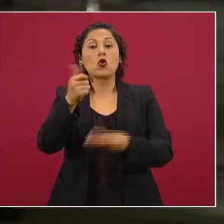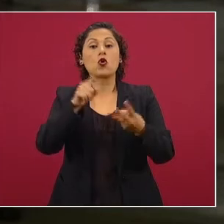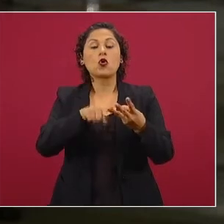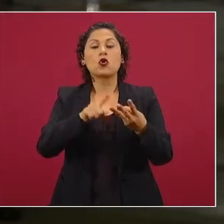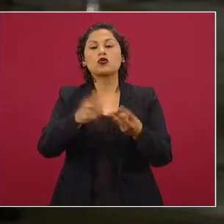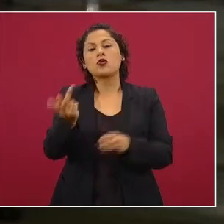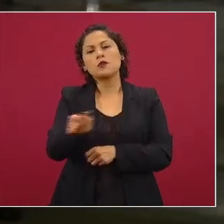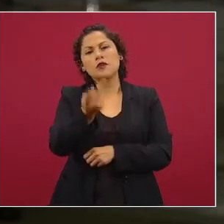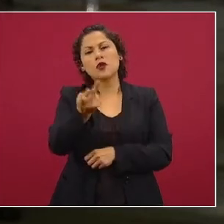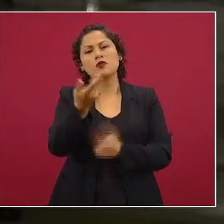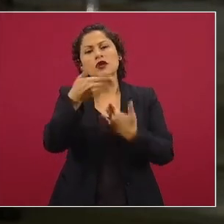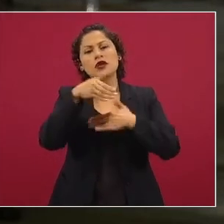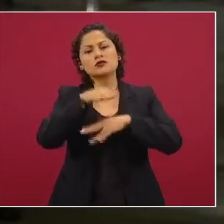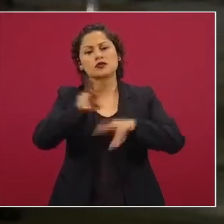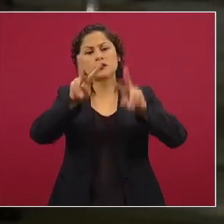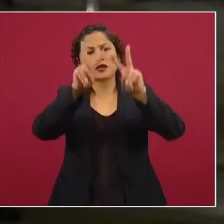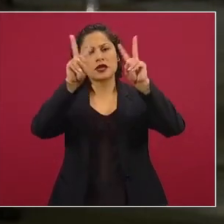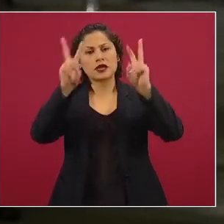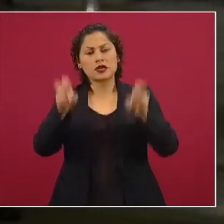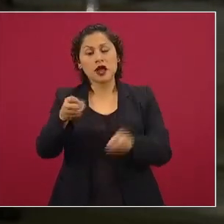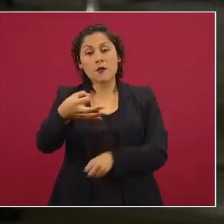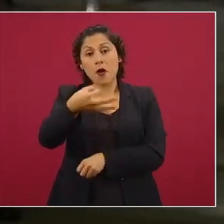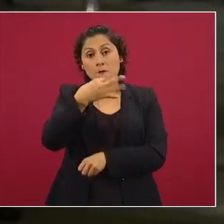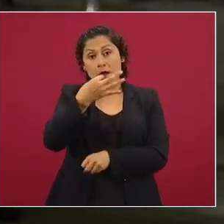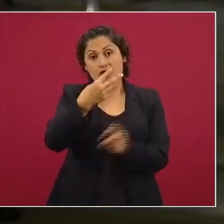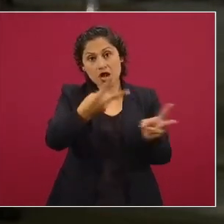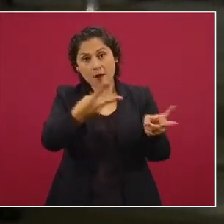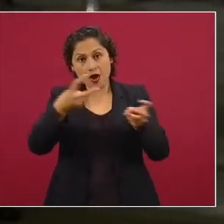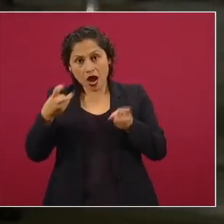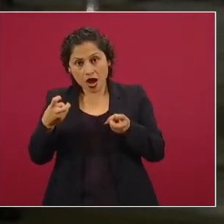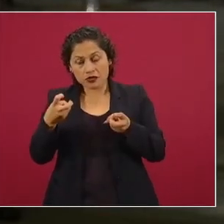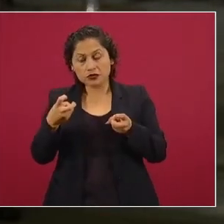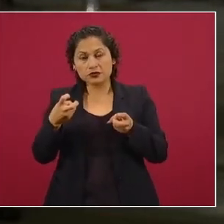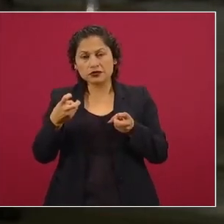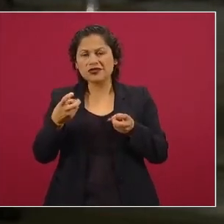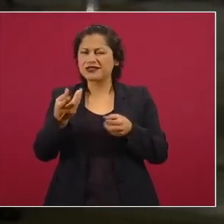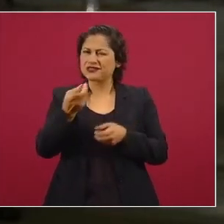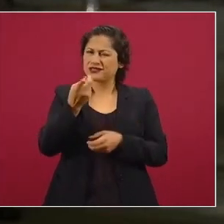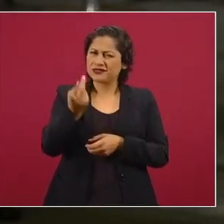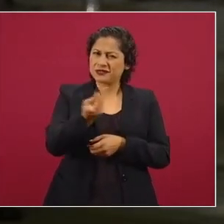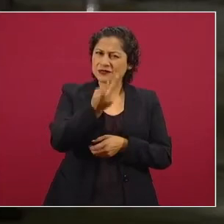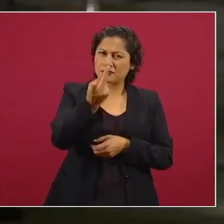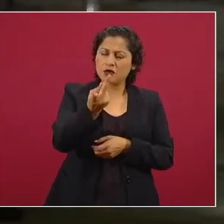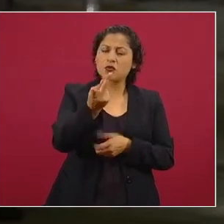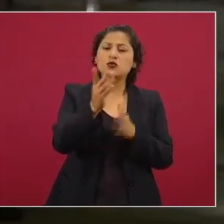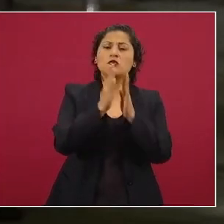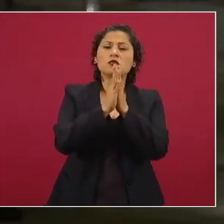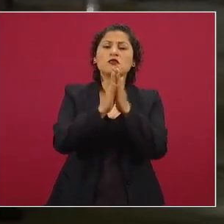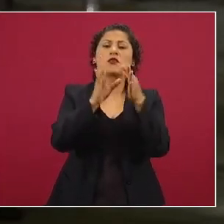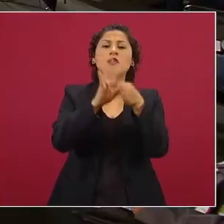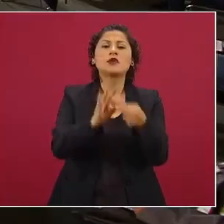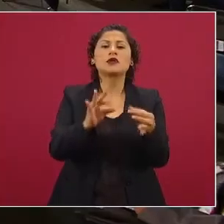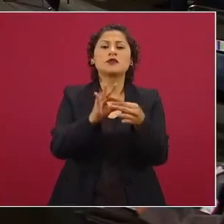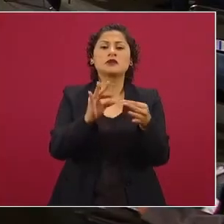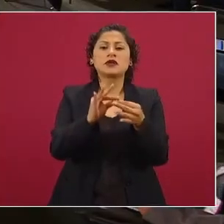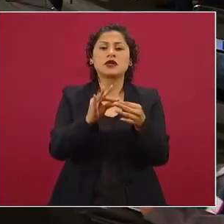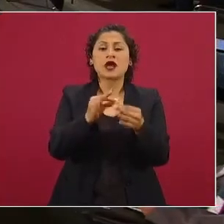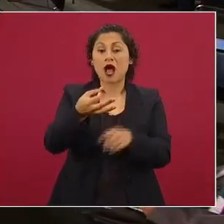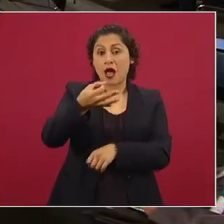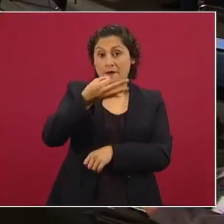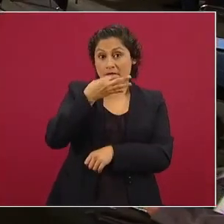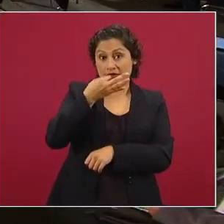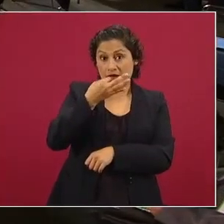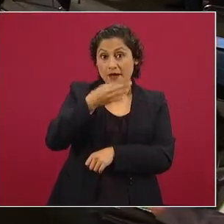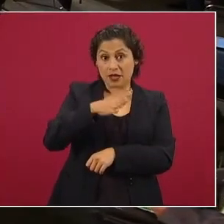medicamentos para niños con cáncer, si nos pudiera aclarar, ¿estaban asegurados ya estos medicamentos? ¿Qué es lo que va